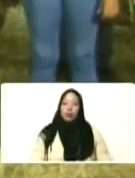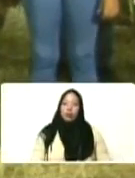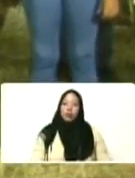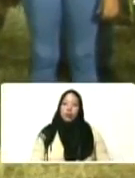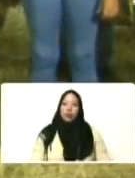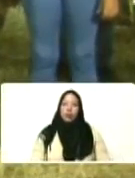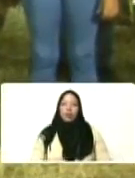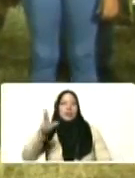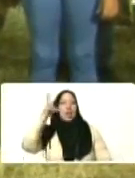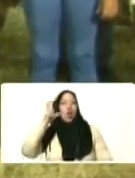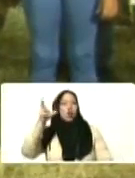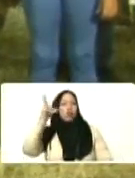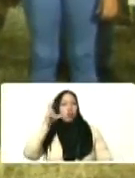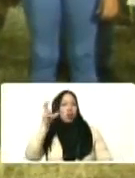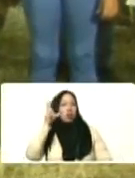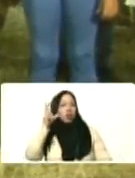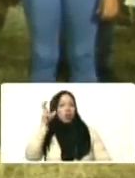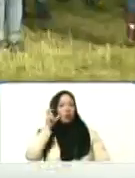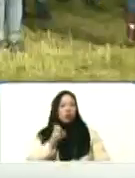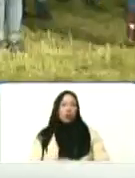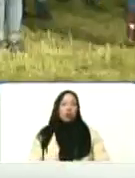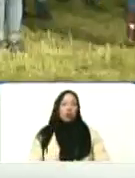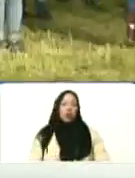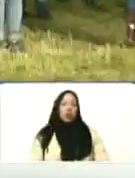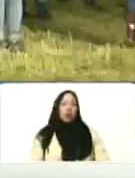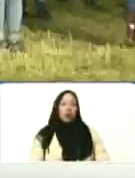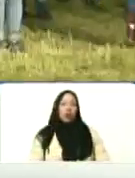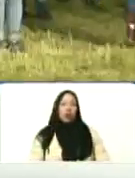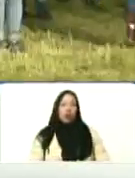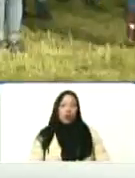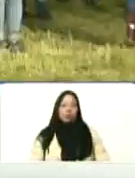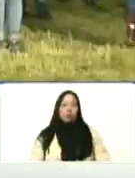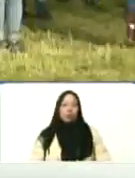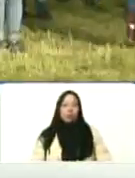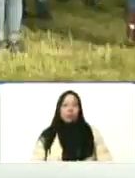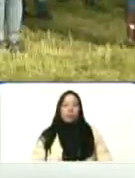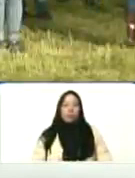Le dijeron, infíltrate otra vez para utilizarlo.